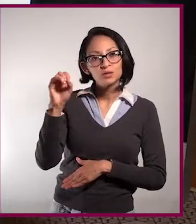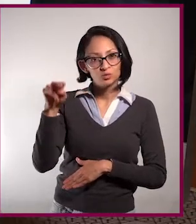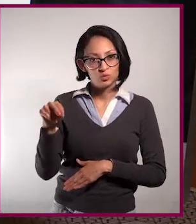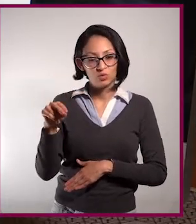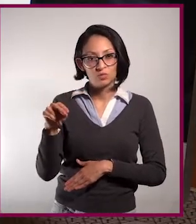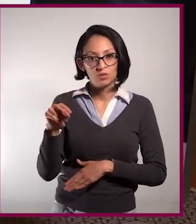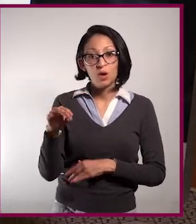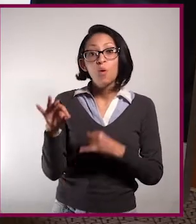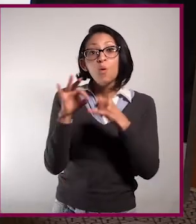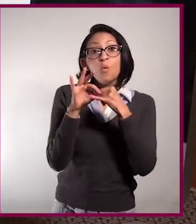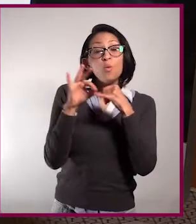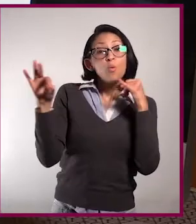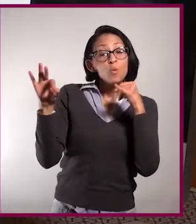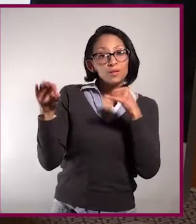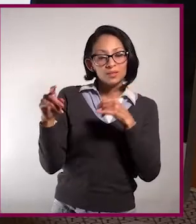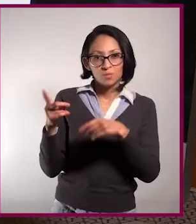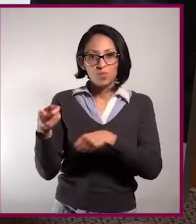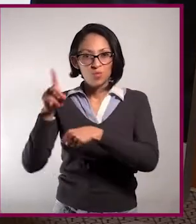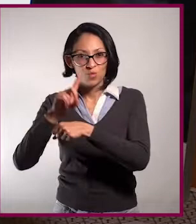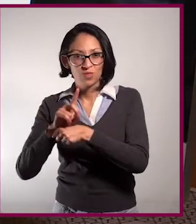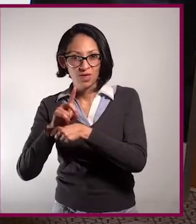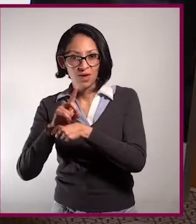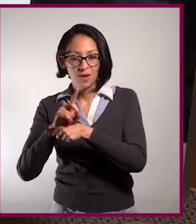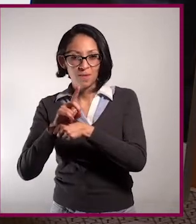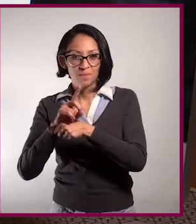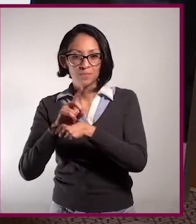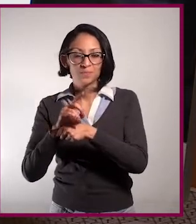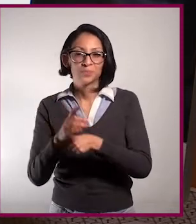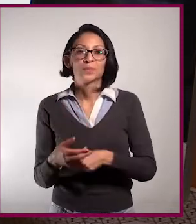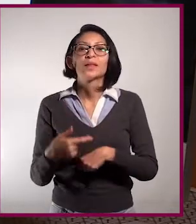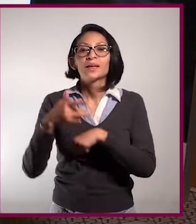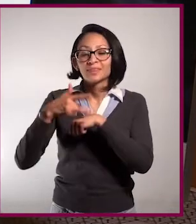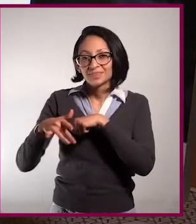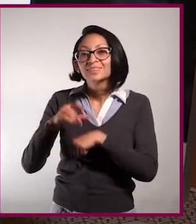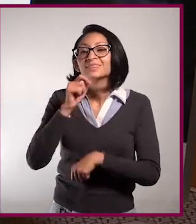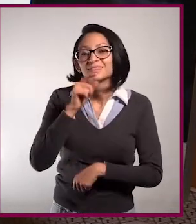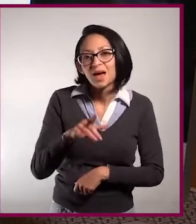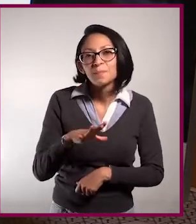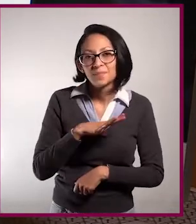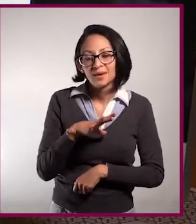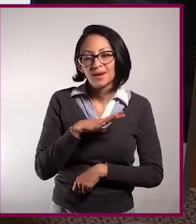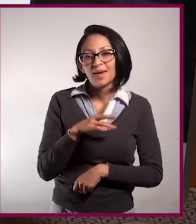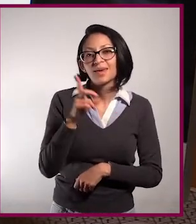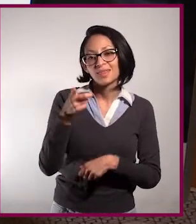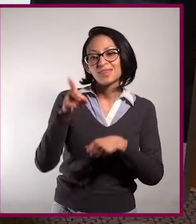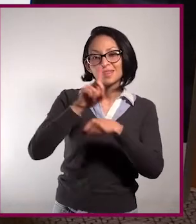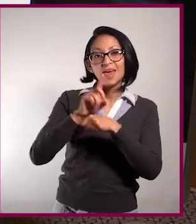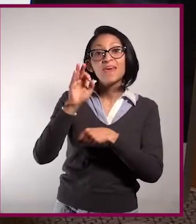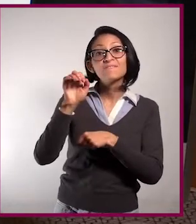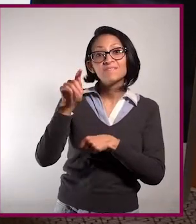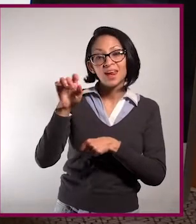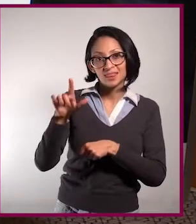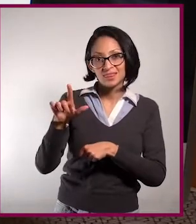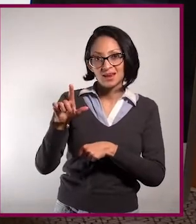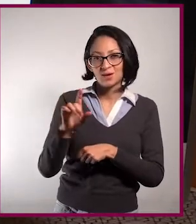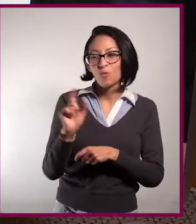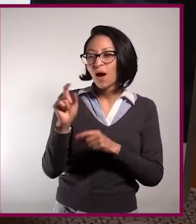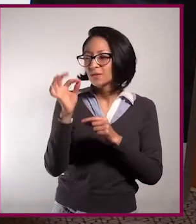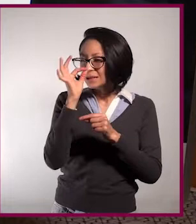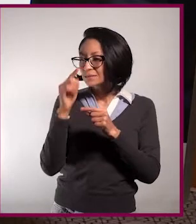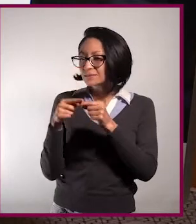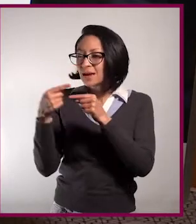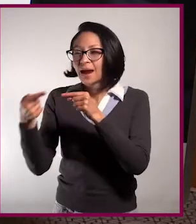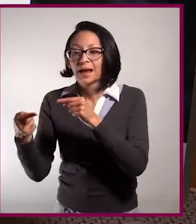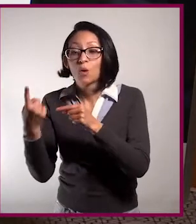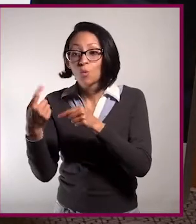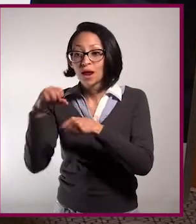Ya los últimos 7 días del ciclo menstrual o 7 días previos al inicio de una nueva menstruación también se consideran días infértiles. Entonces esto